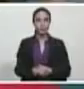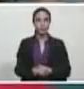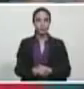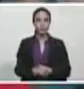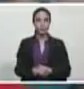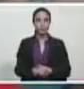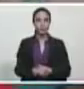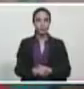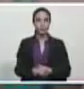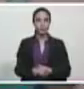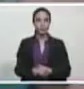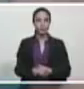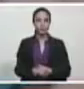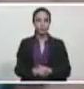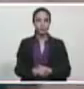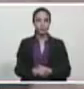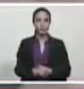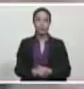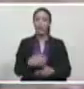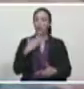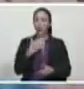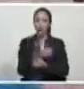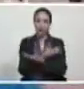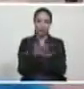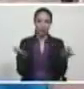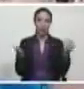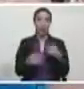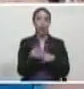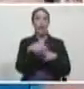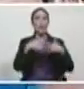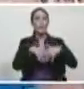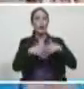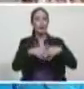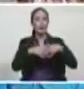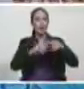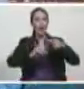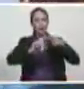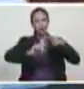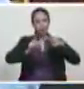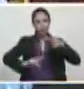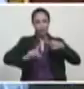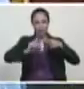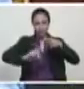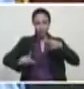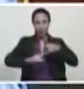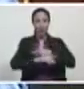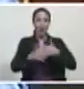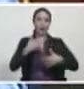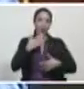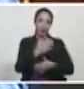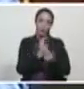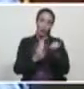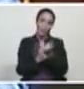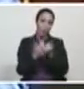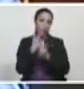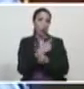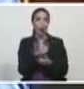Quiero agradecerle a los trabajadores eléctricos que en tiempo récord restituyen los servicios.